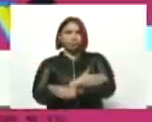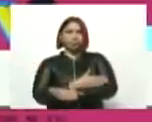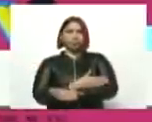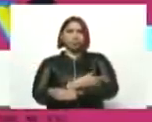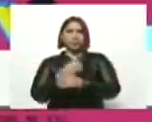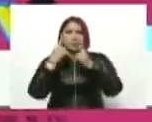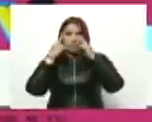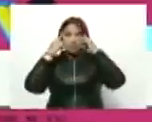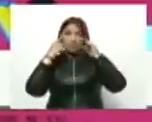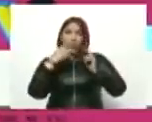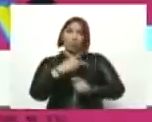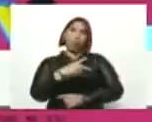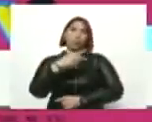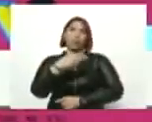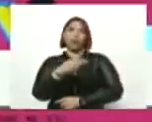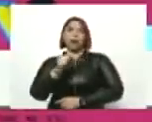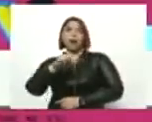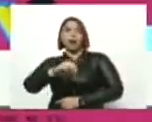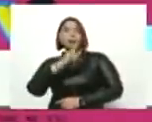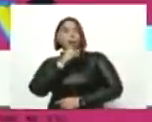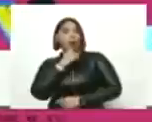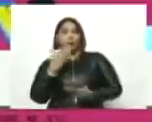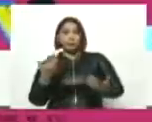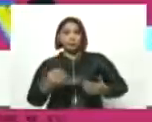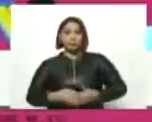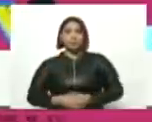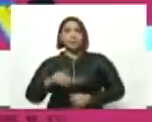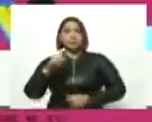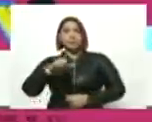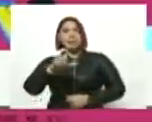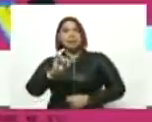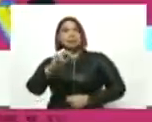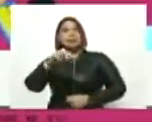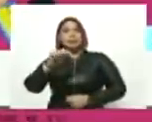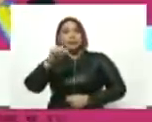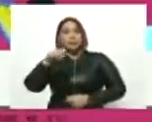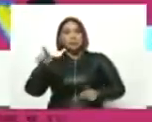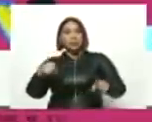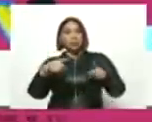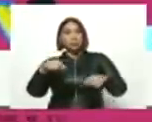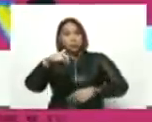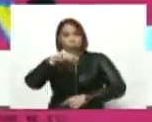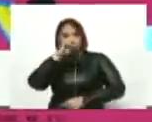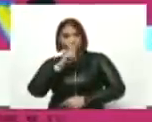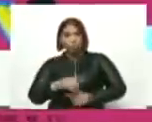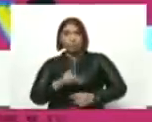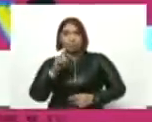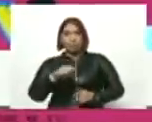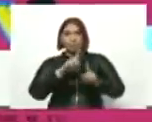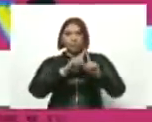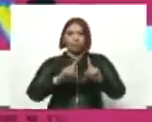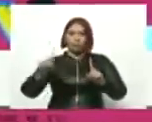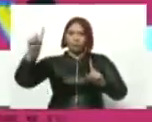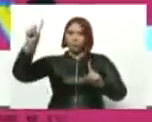está con nosotros tampoco hoy. Lina, que cumple años hoy también de haber partido.